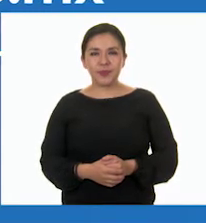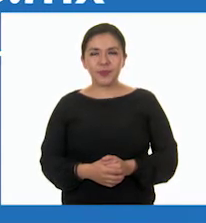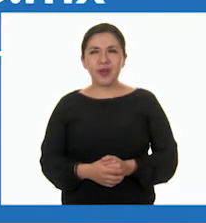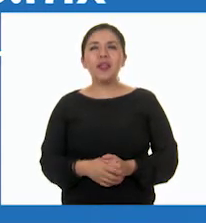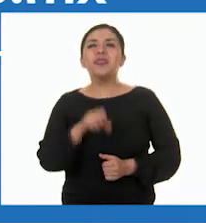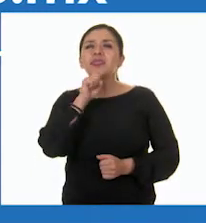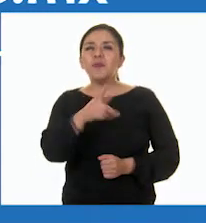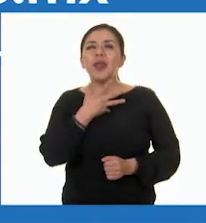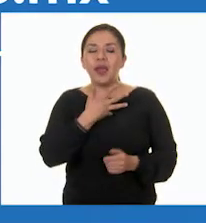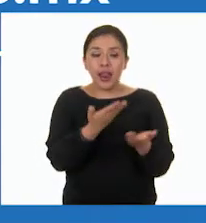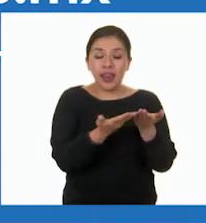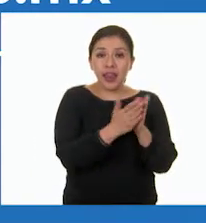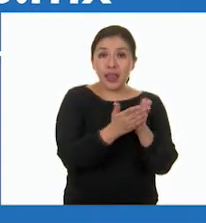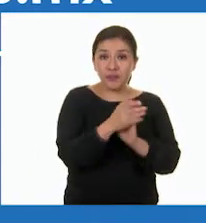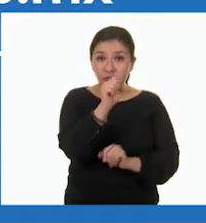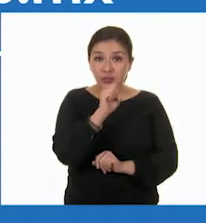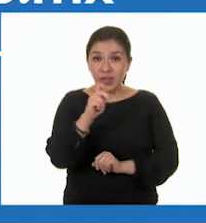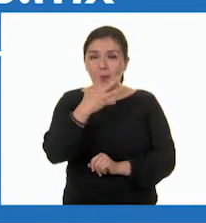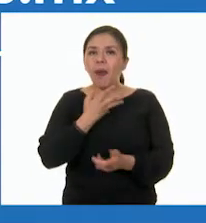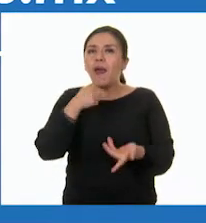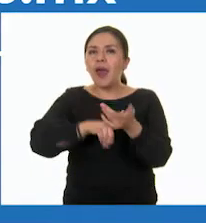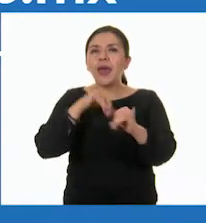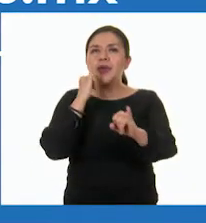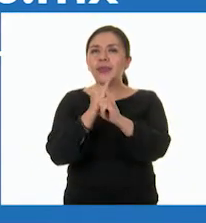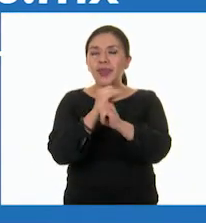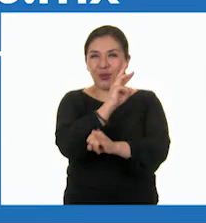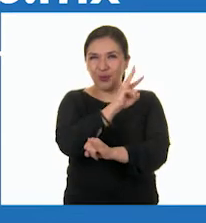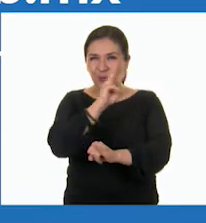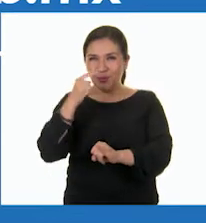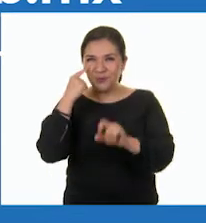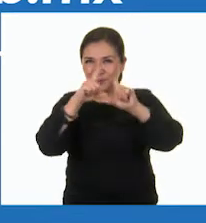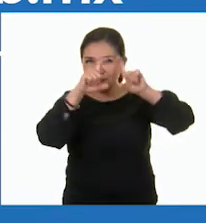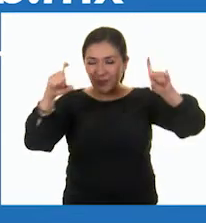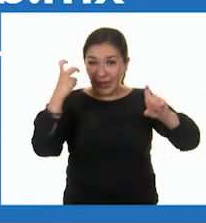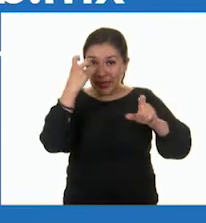También puedes encontrar los libros de texto en la página